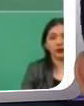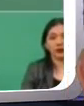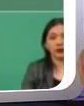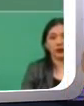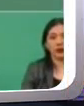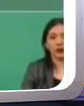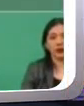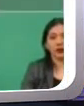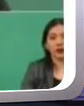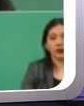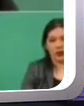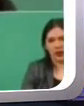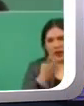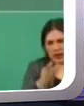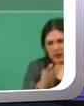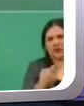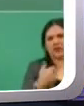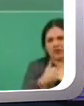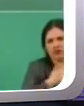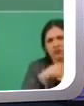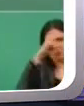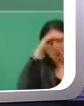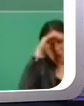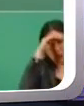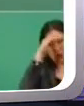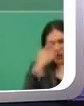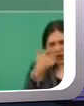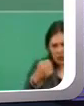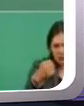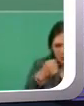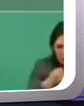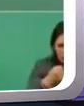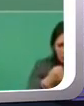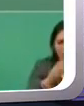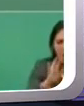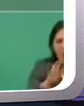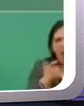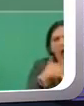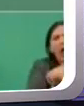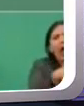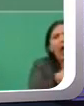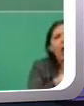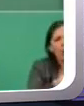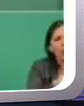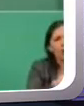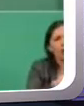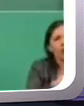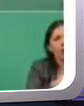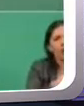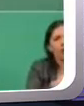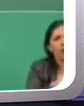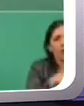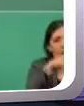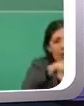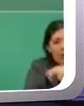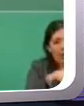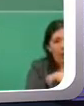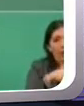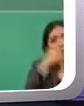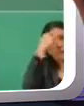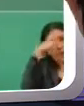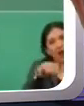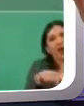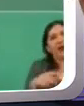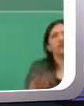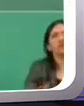que está sucediendo es que está votando a favor de un delito electoral. Y esto debe quedar claro, porque una cosa es lo que, por ejemplo, opina